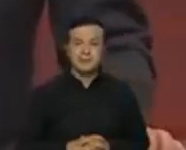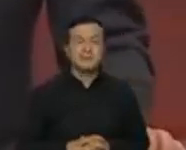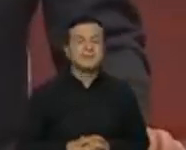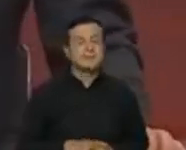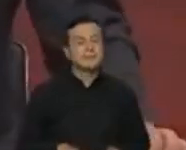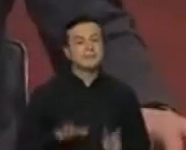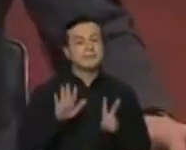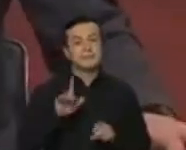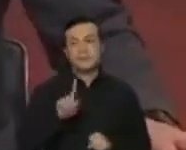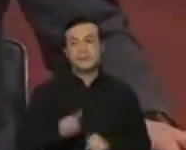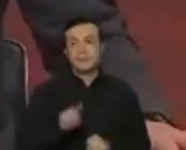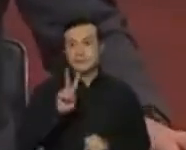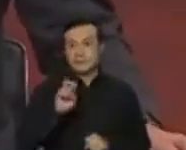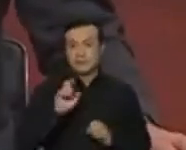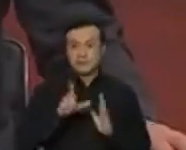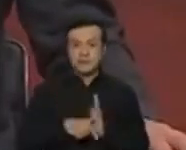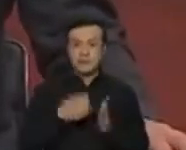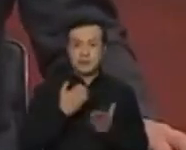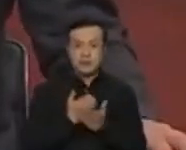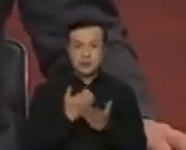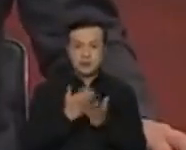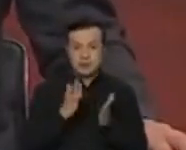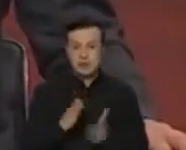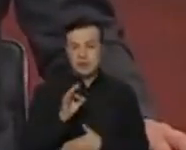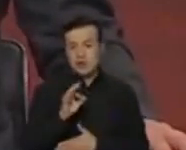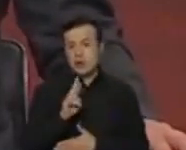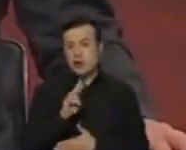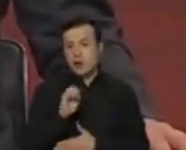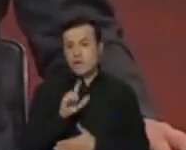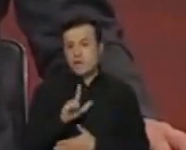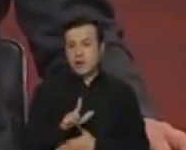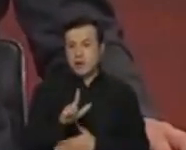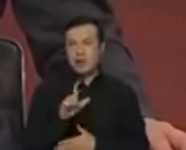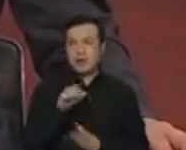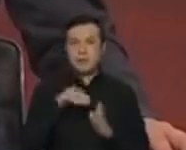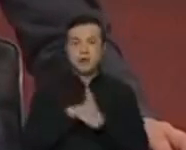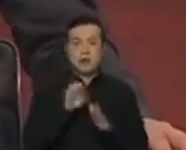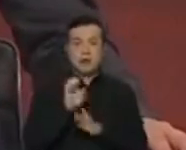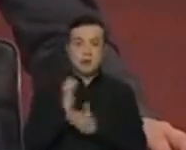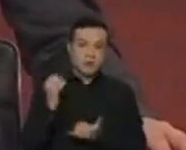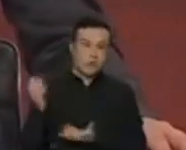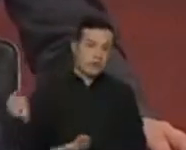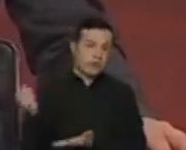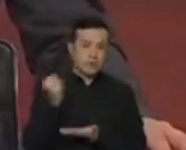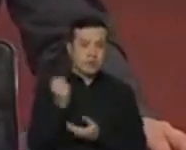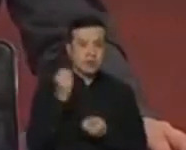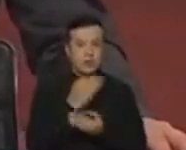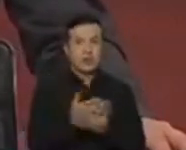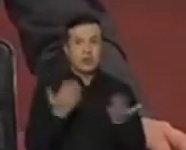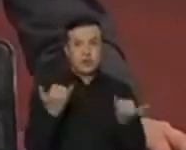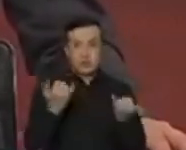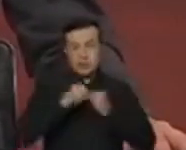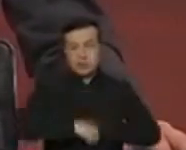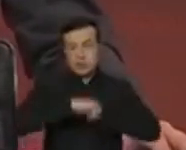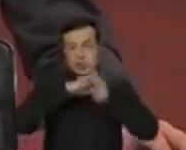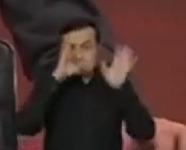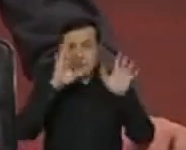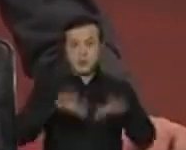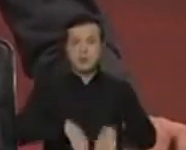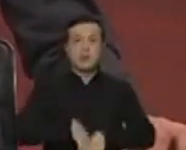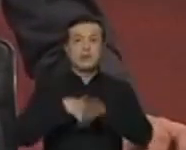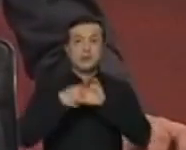7 de la mañana con 20 minutos. El economista Rafael Silva, gerente general de Banecuador, se encuentra con nosotros esta mañana vía